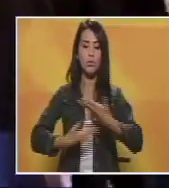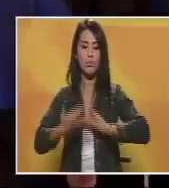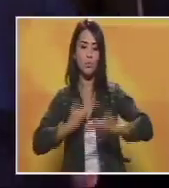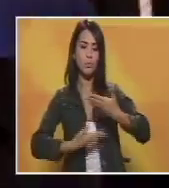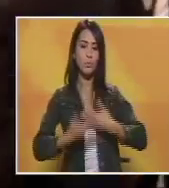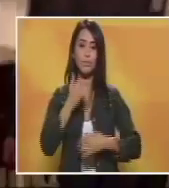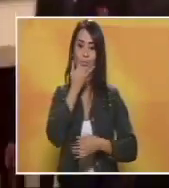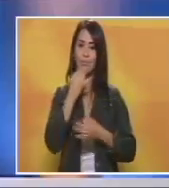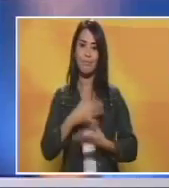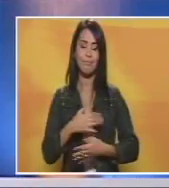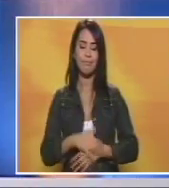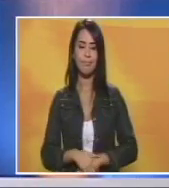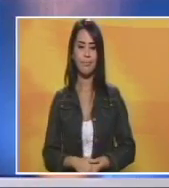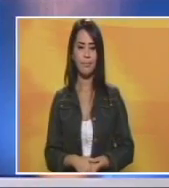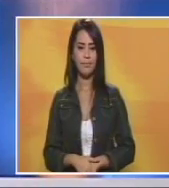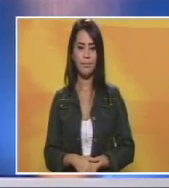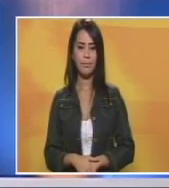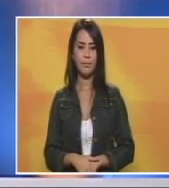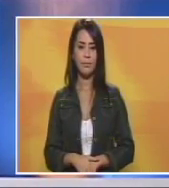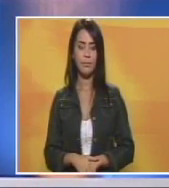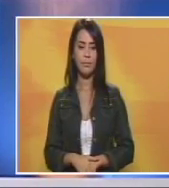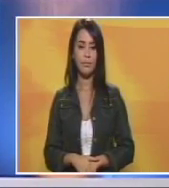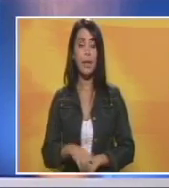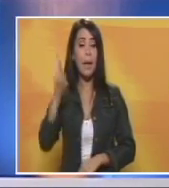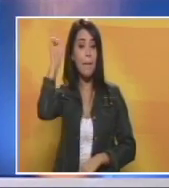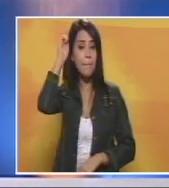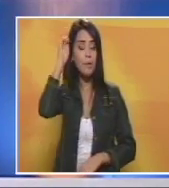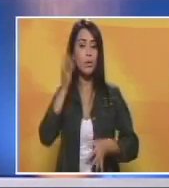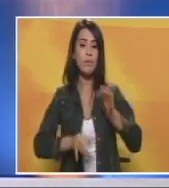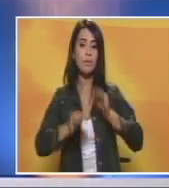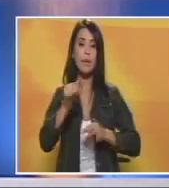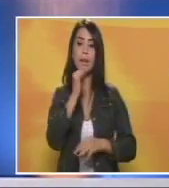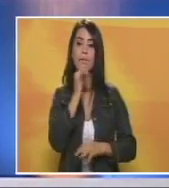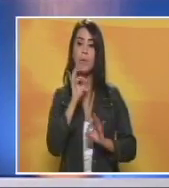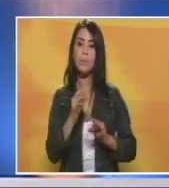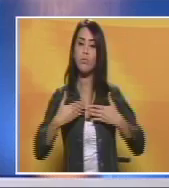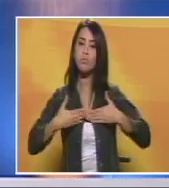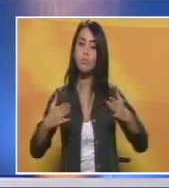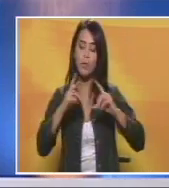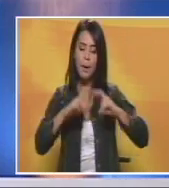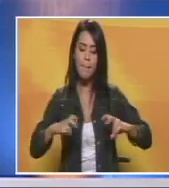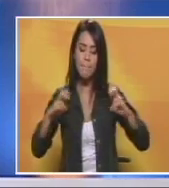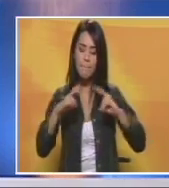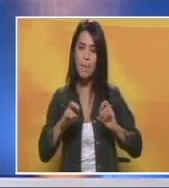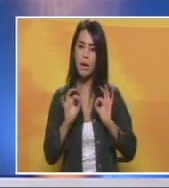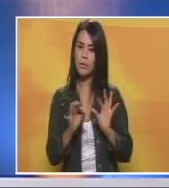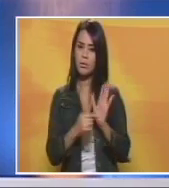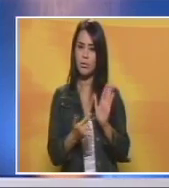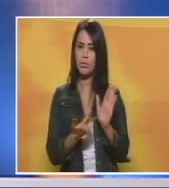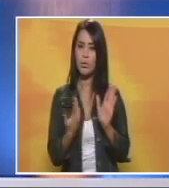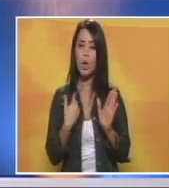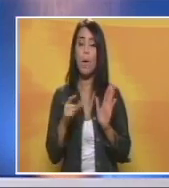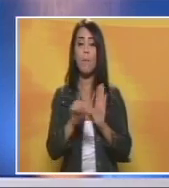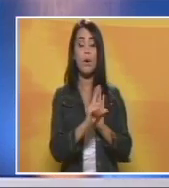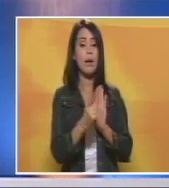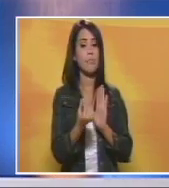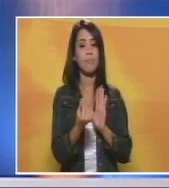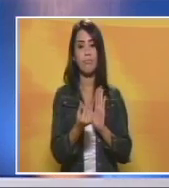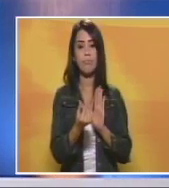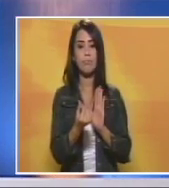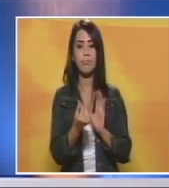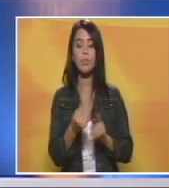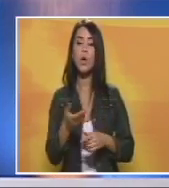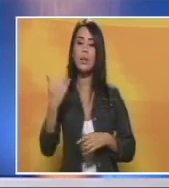negociaciones fallidas. En Perú, la Fiscalía anunció la apertura de una investigación preliminar por lavado de activos contra